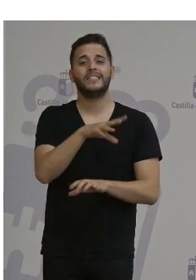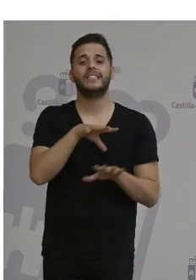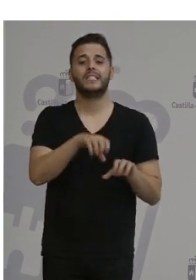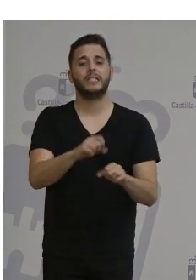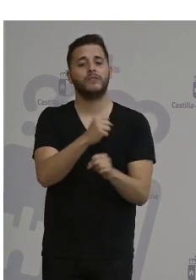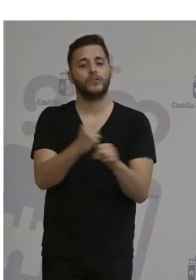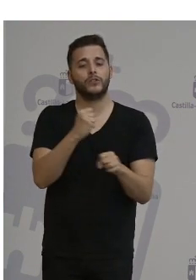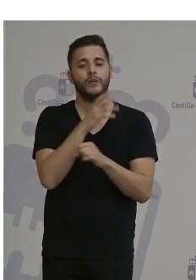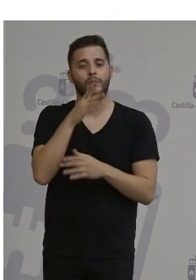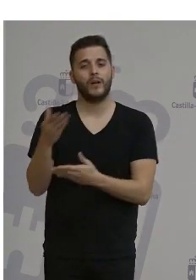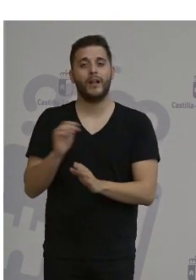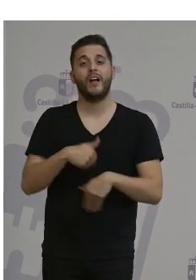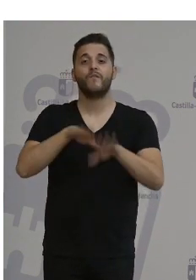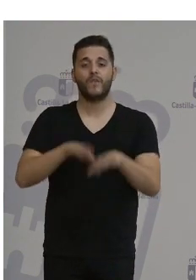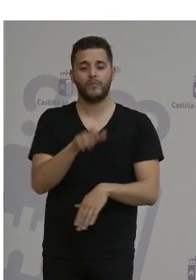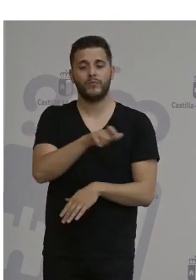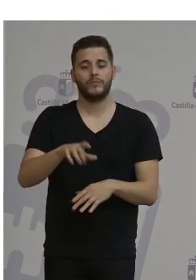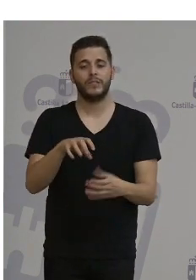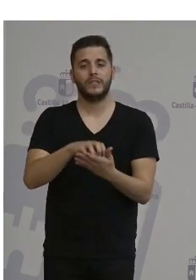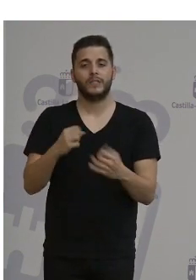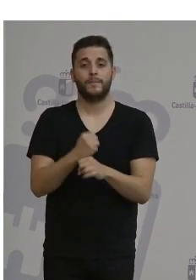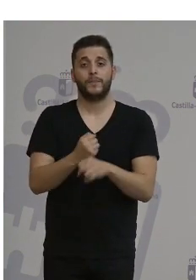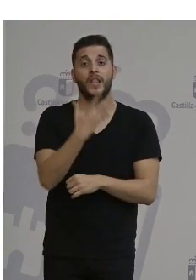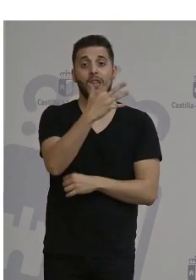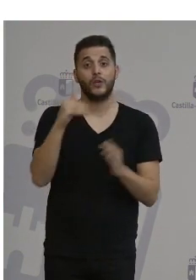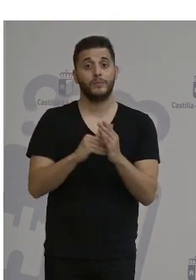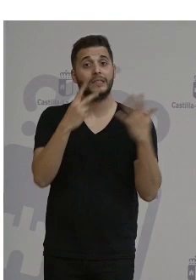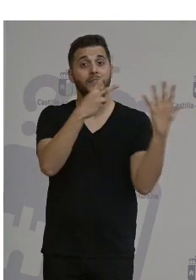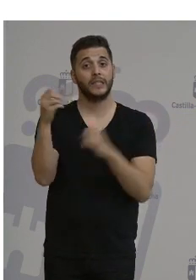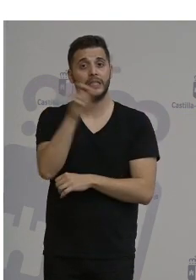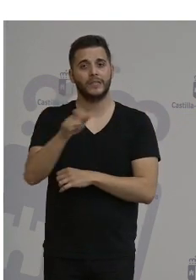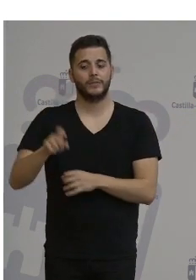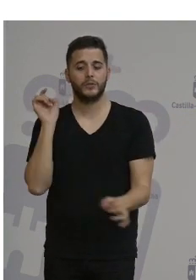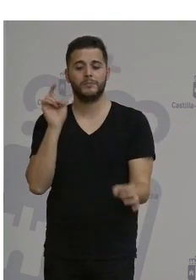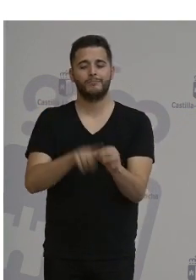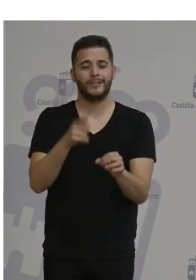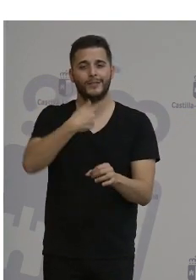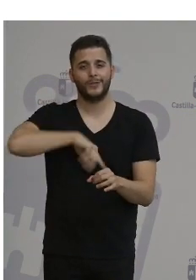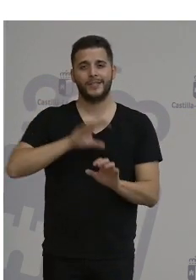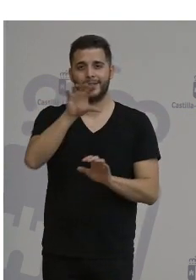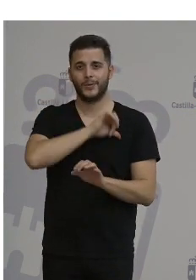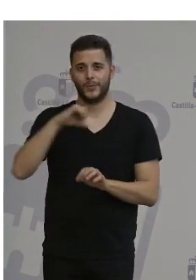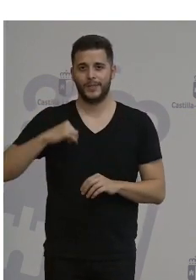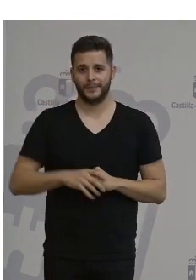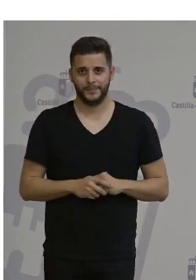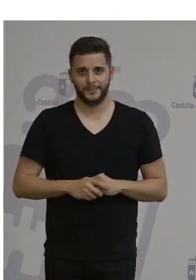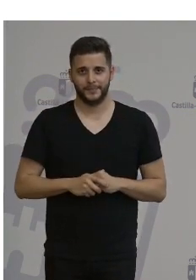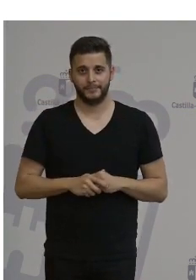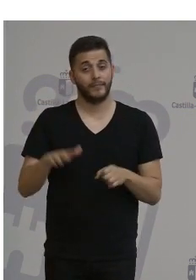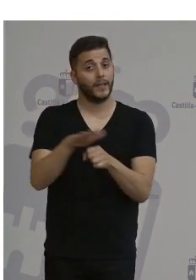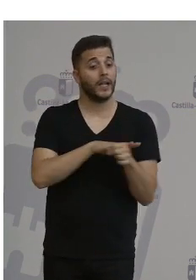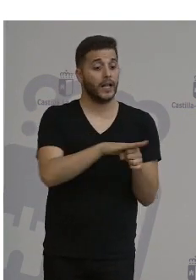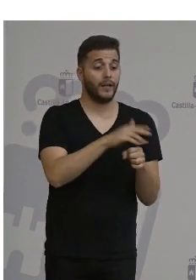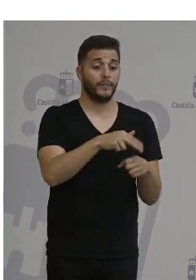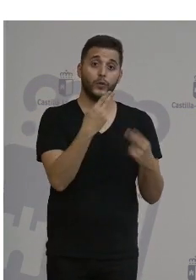nuestros centros especiales de empleo que emplean a más de 5.700 personas con discapacidad en nuestra comunidad. Y en el ámbito público,